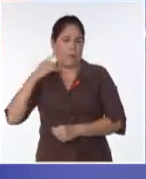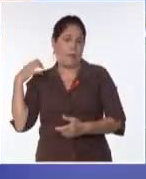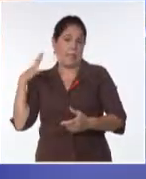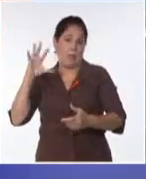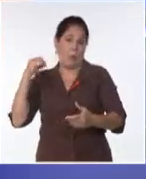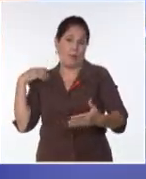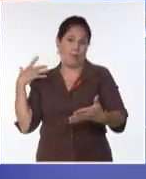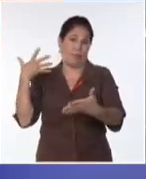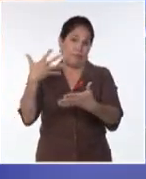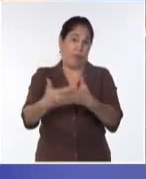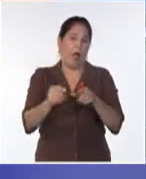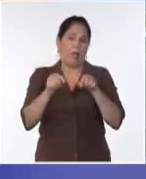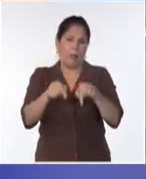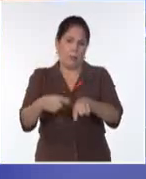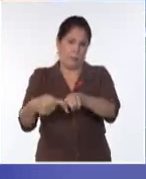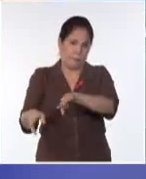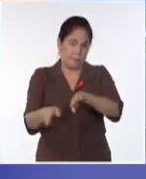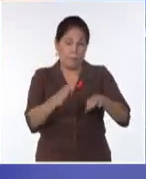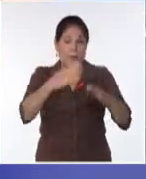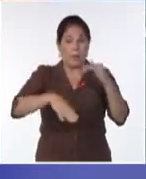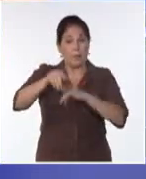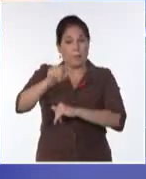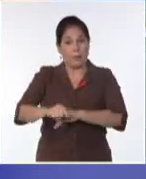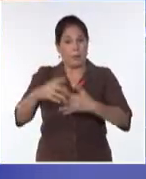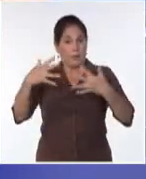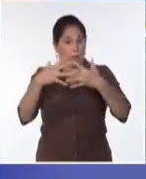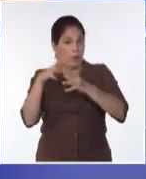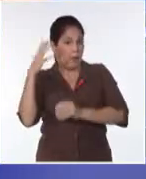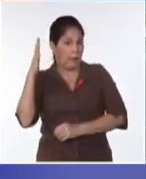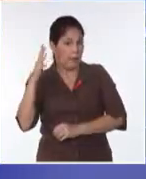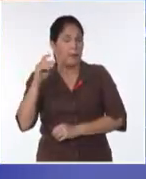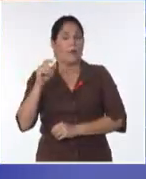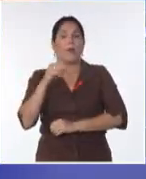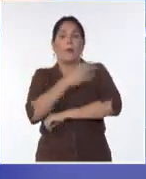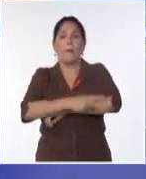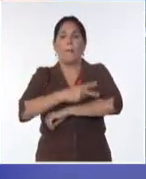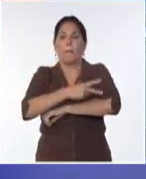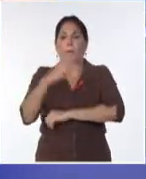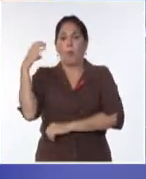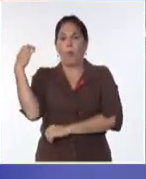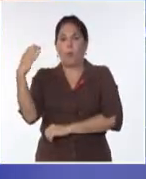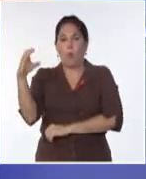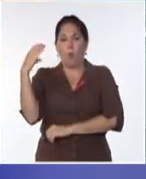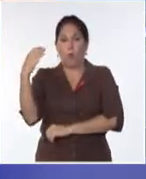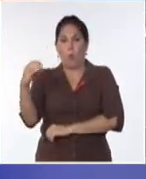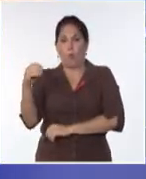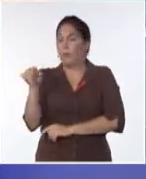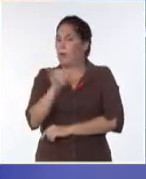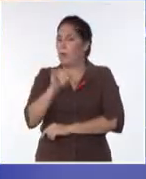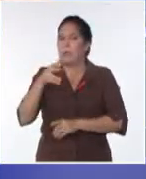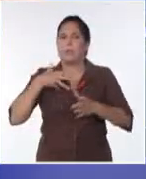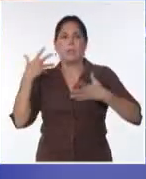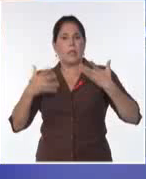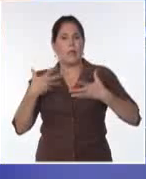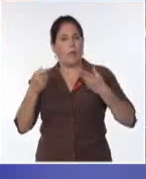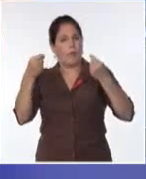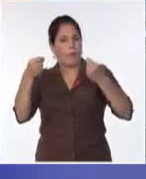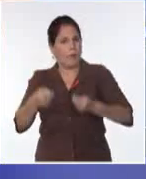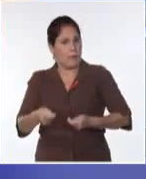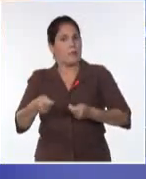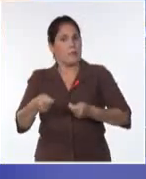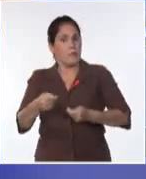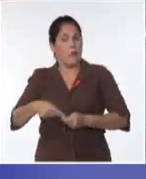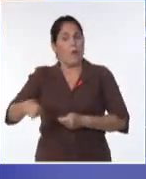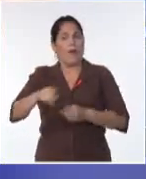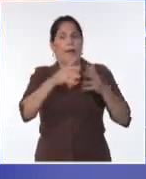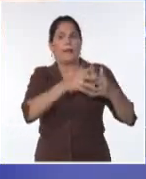6 décadas. Por su parte, el ministro de Relaciones Exteriores de Colombia, Luis Gilberto Murillo, celebró la decisión del gobierno de los Estados